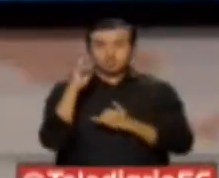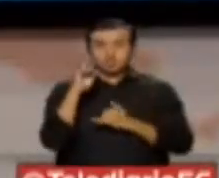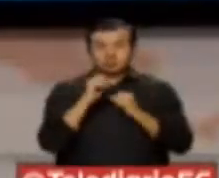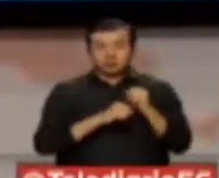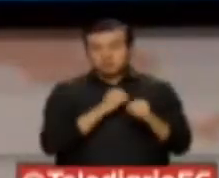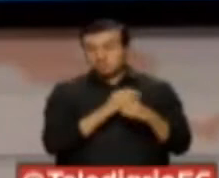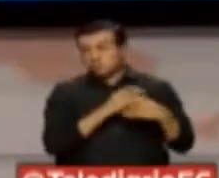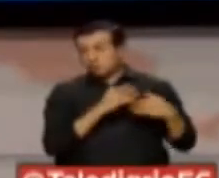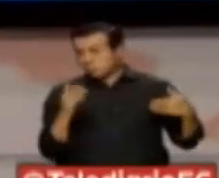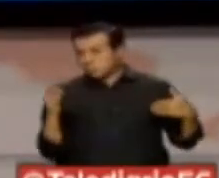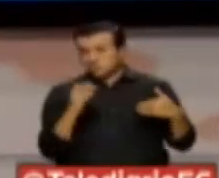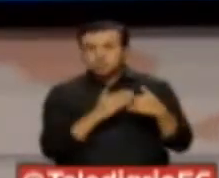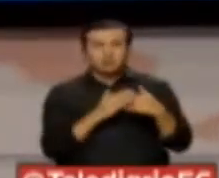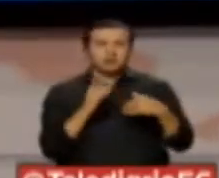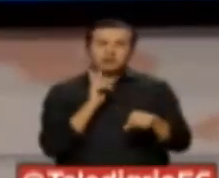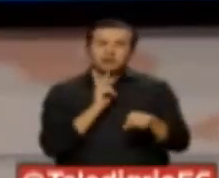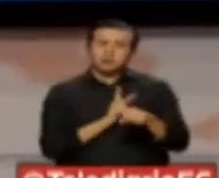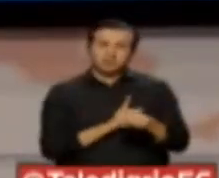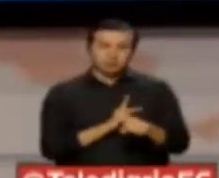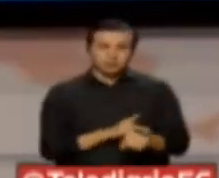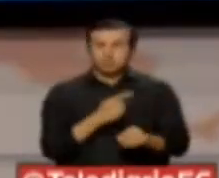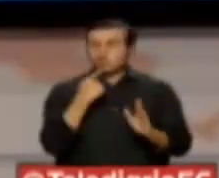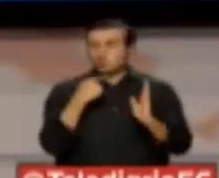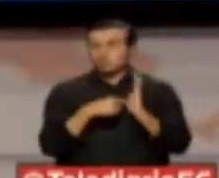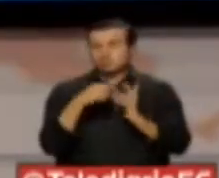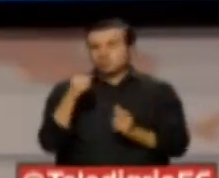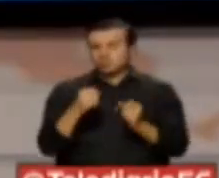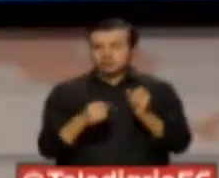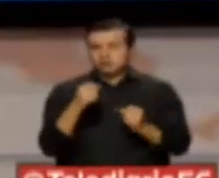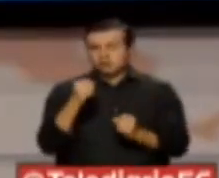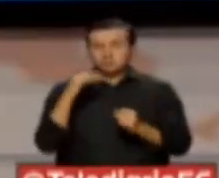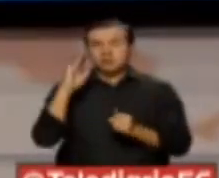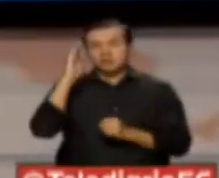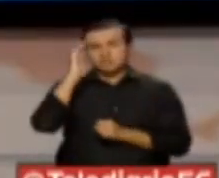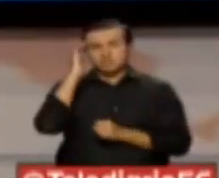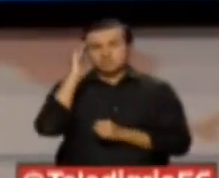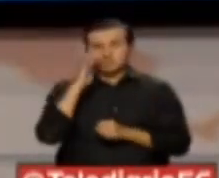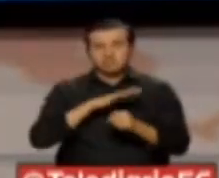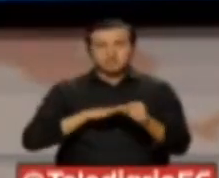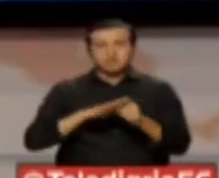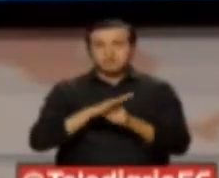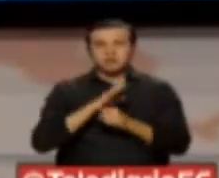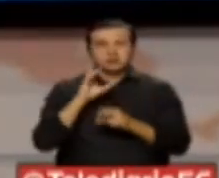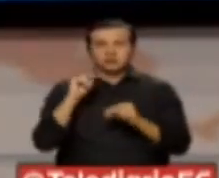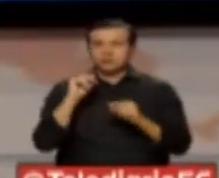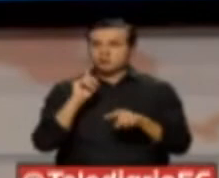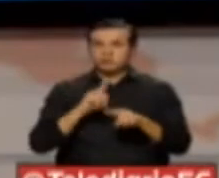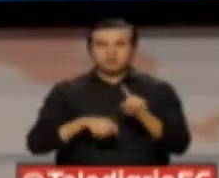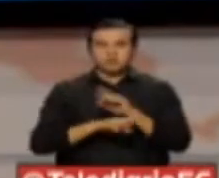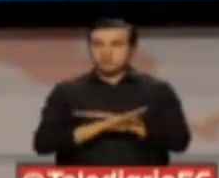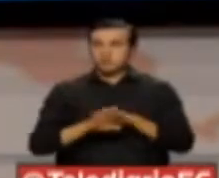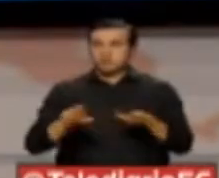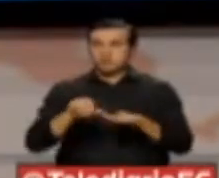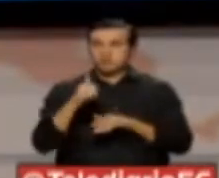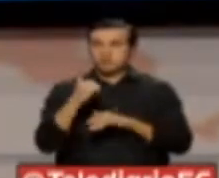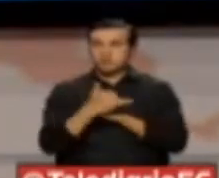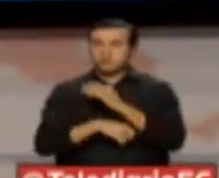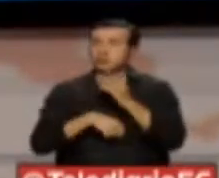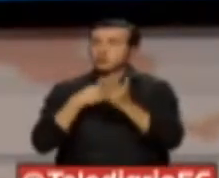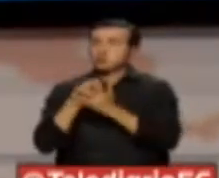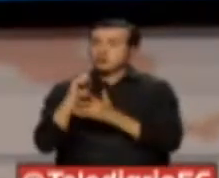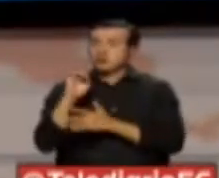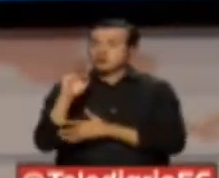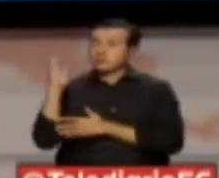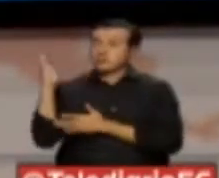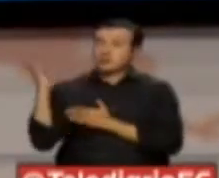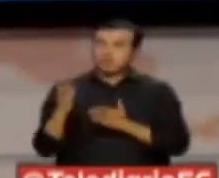años son temas puntuales por ejemplo temas lácteos que a veces preocupa muchísimo no va a haber importaciones desde el eftá